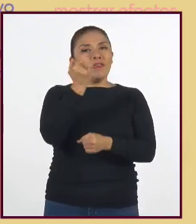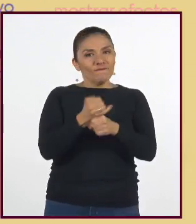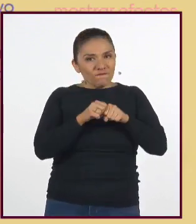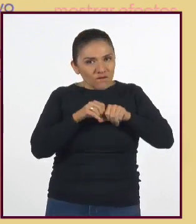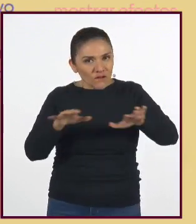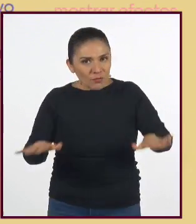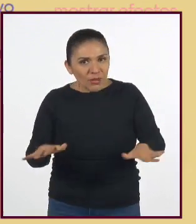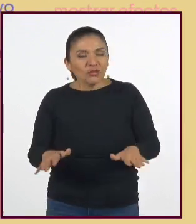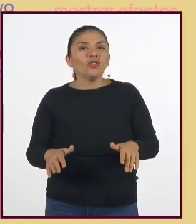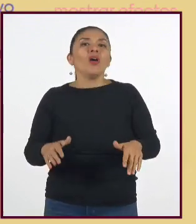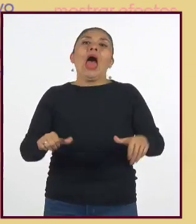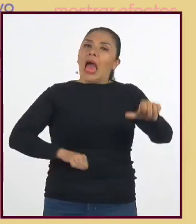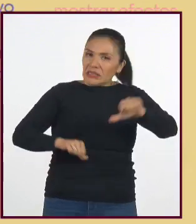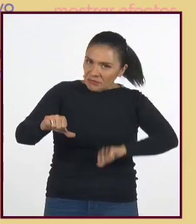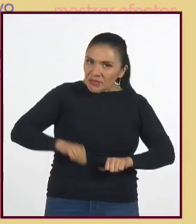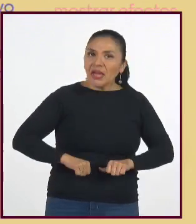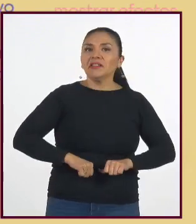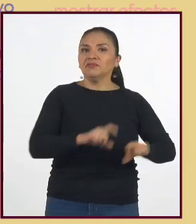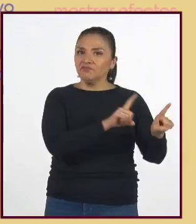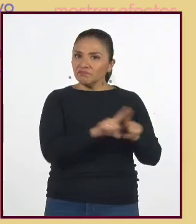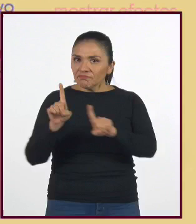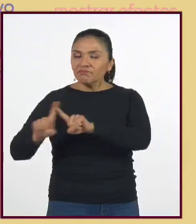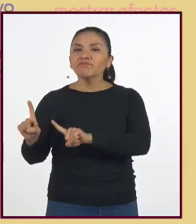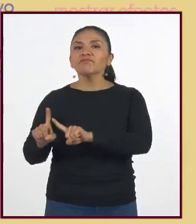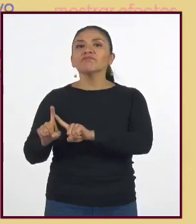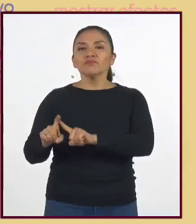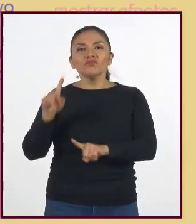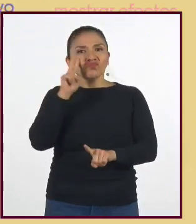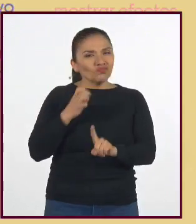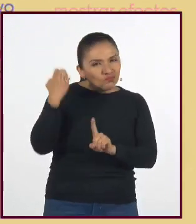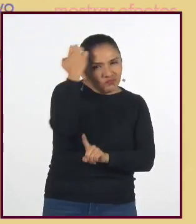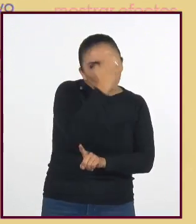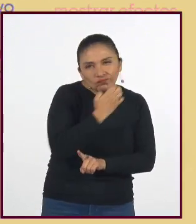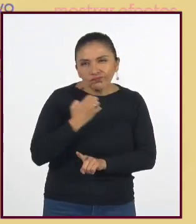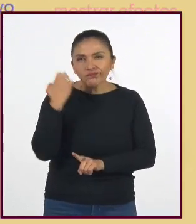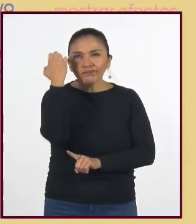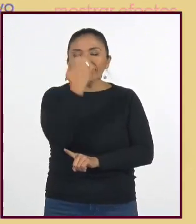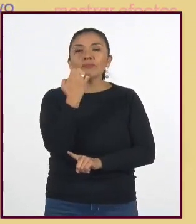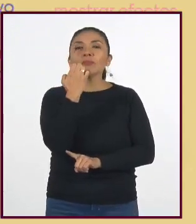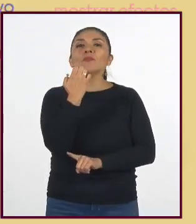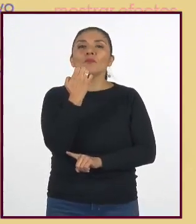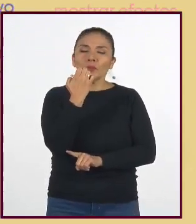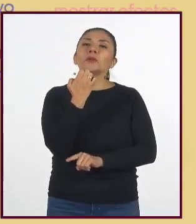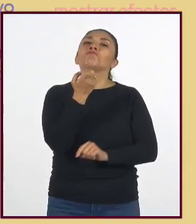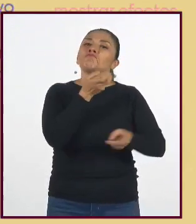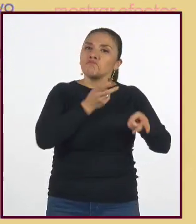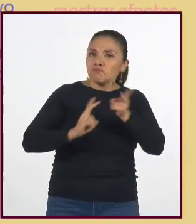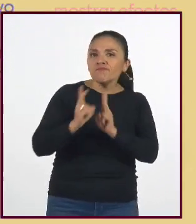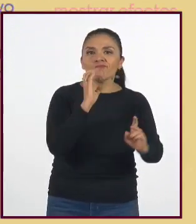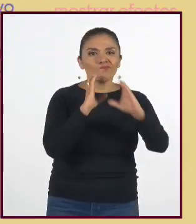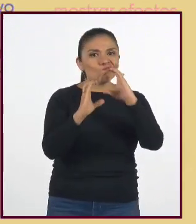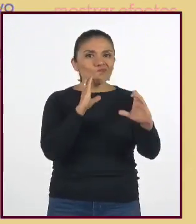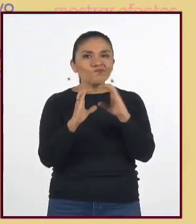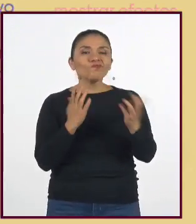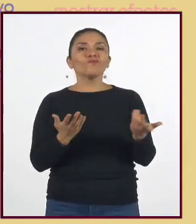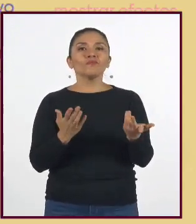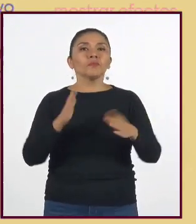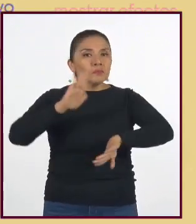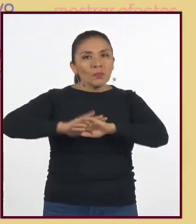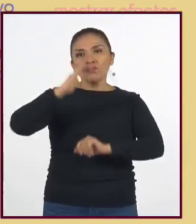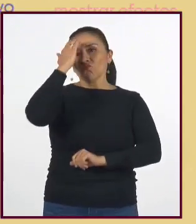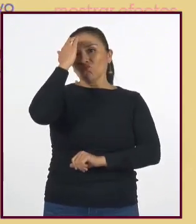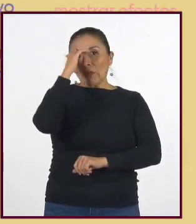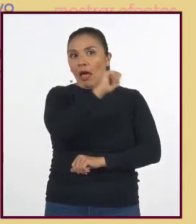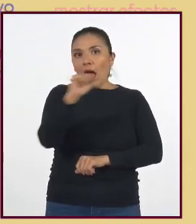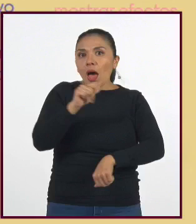Información, dinámicas, observación, pláticas otra vez, conocimiento de